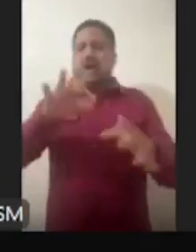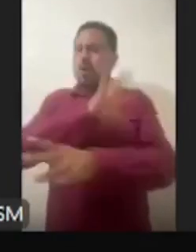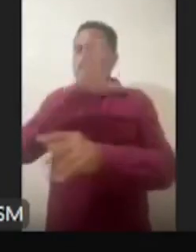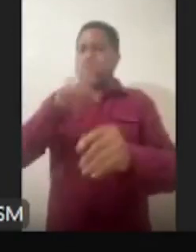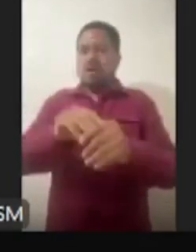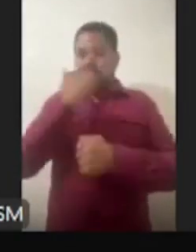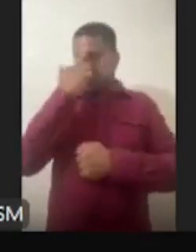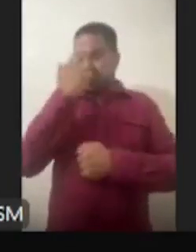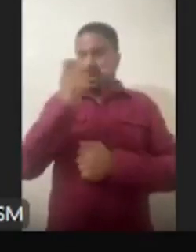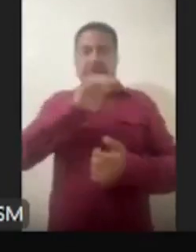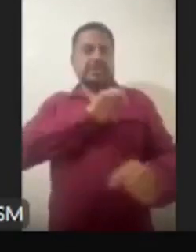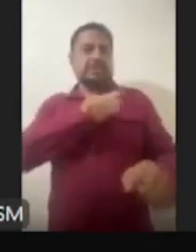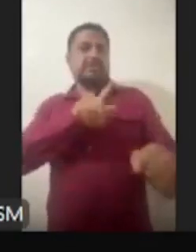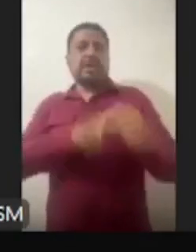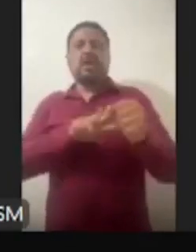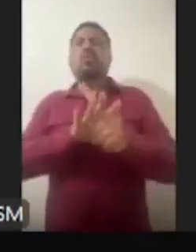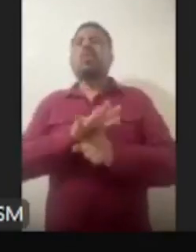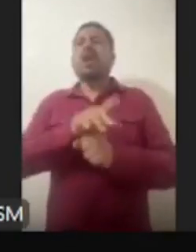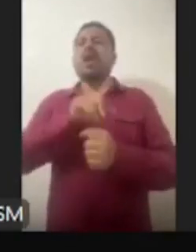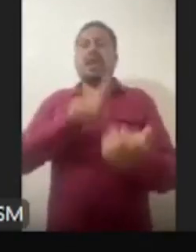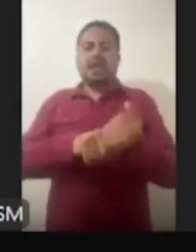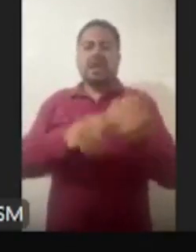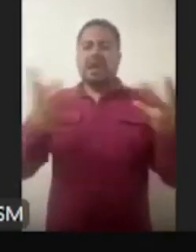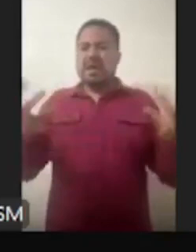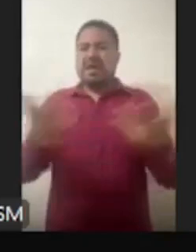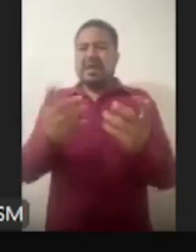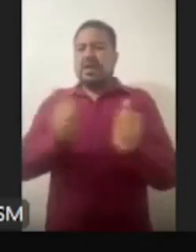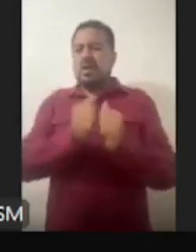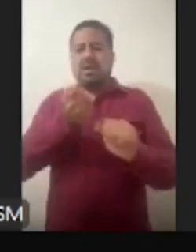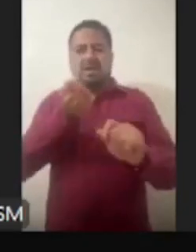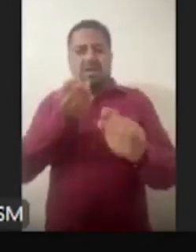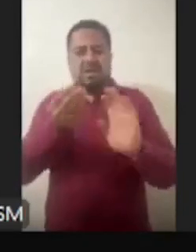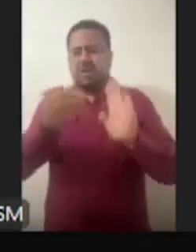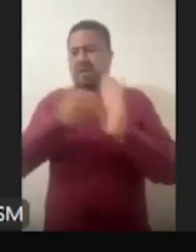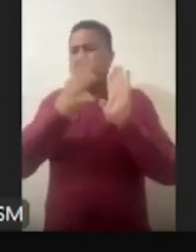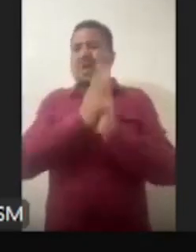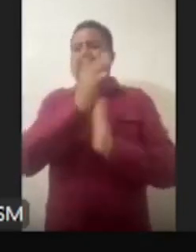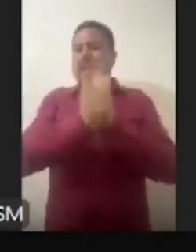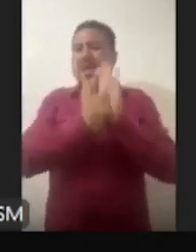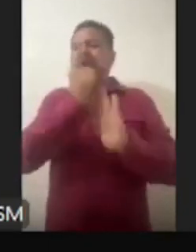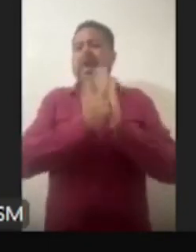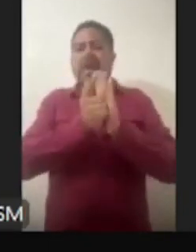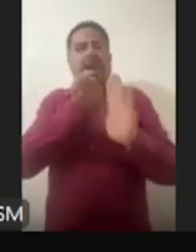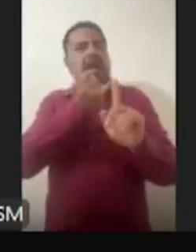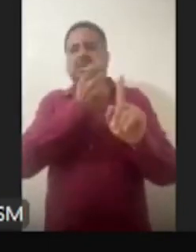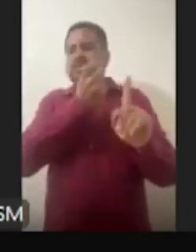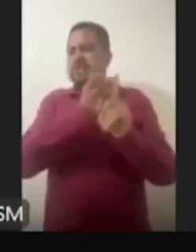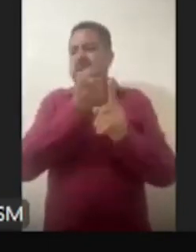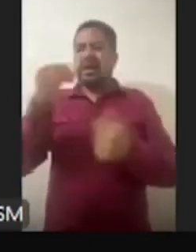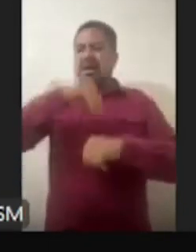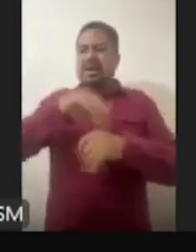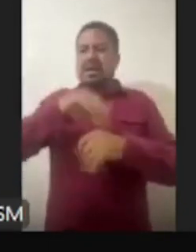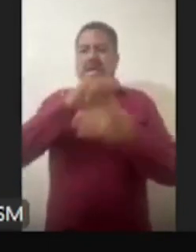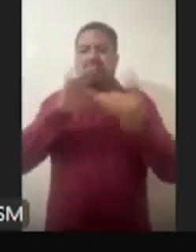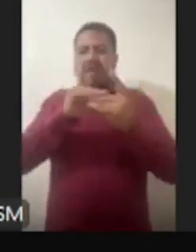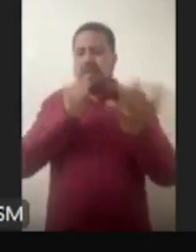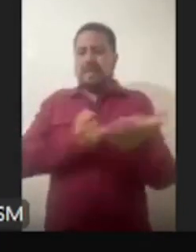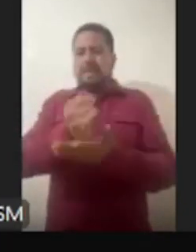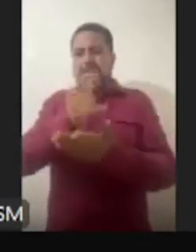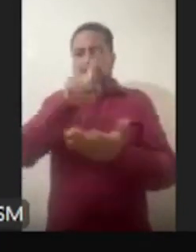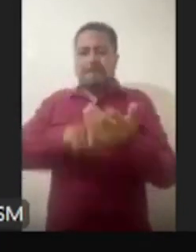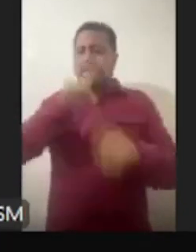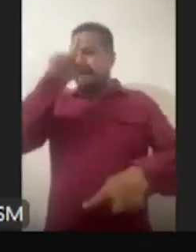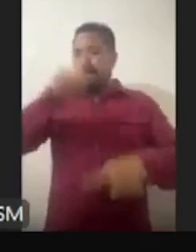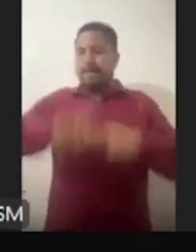específicas, el mecanismo realizado, así como el fundamento legal en que se sustentó la referida determinación para hacer la cancelación en